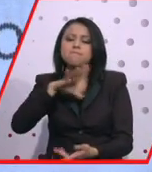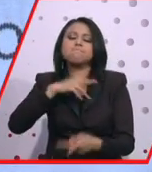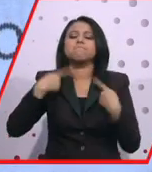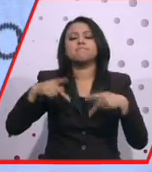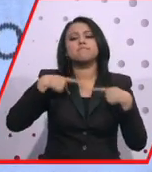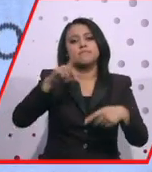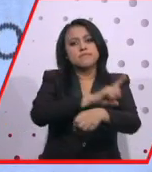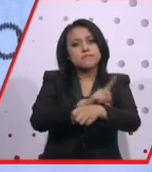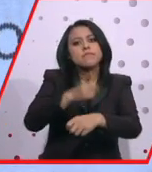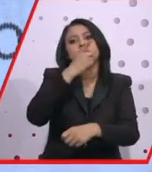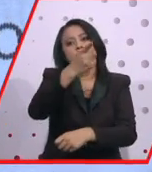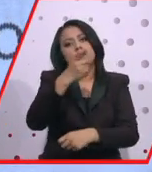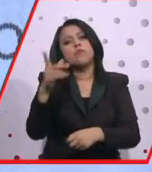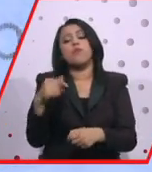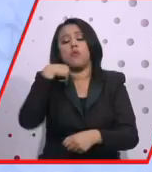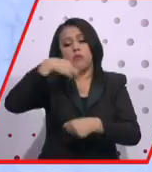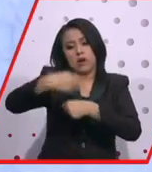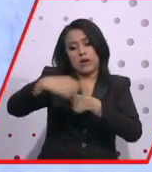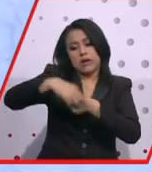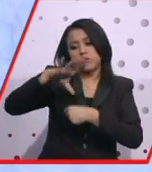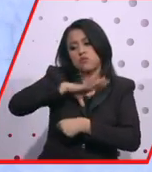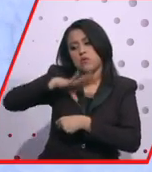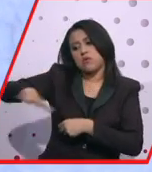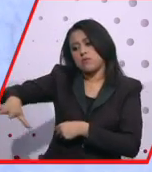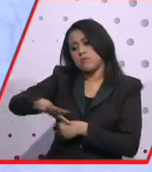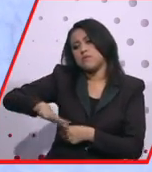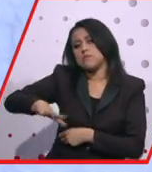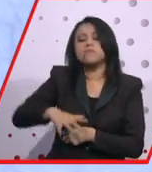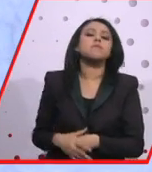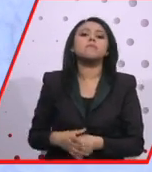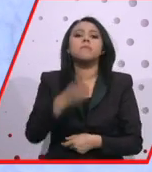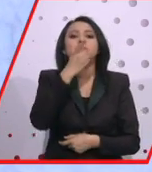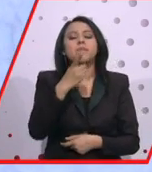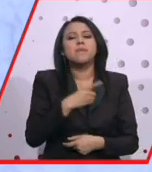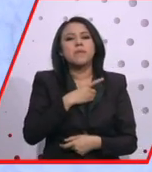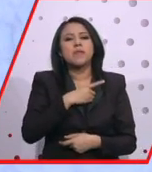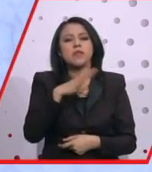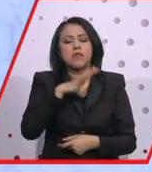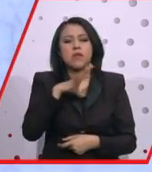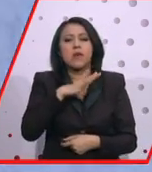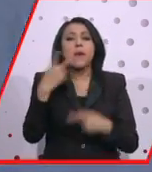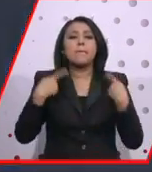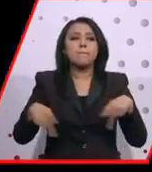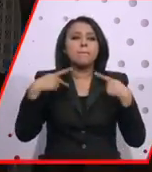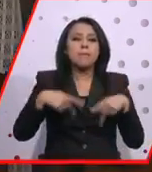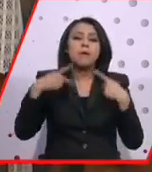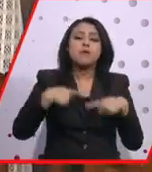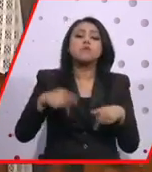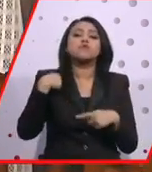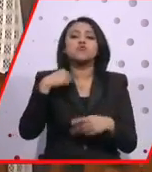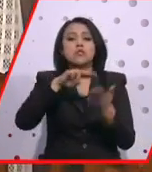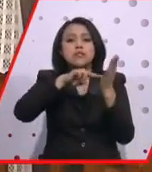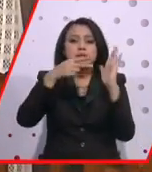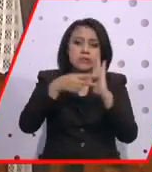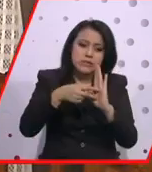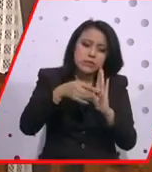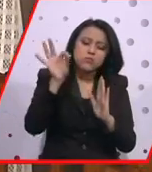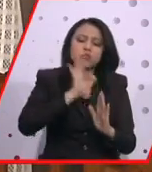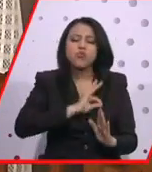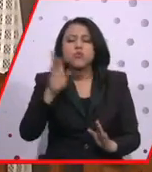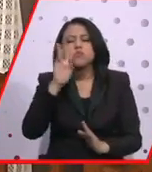solicitar un dictamen de riesgo me dijeron que me iban a mandar una persona un ingeniero para que viera